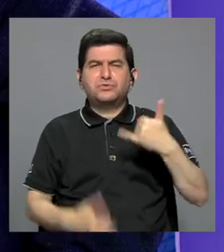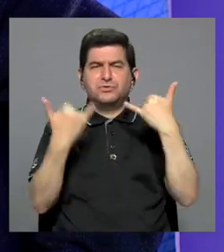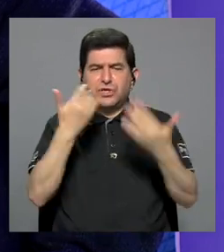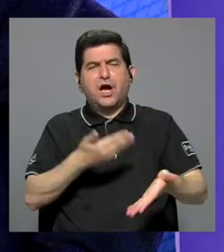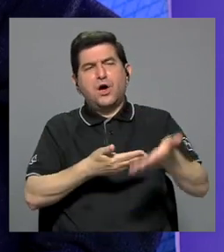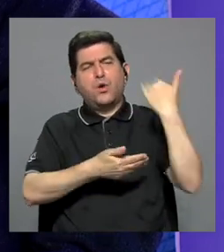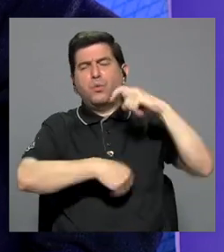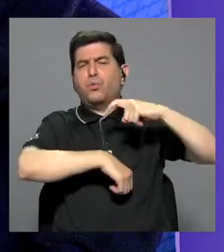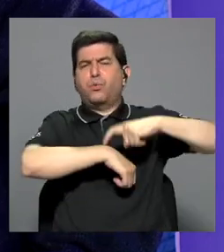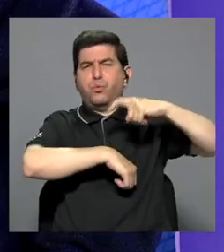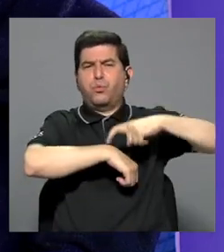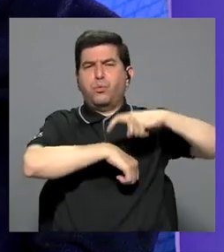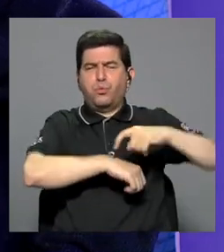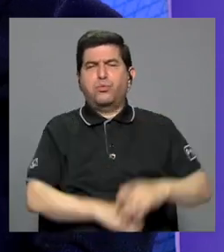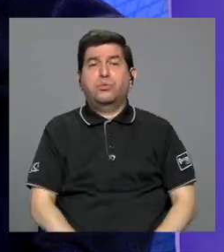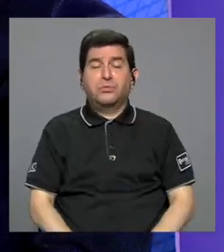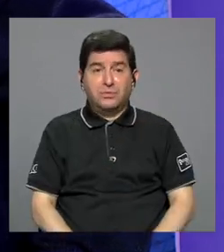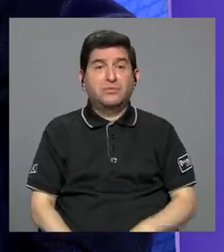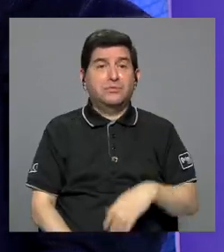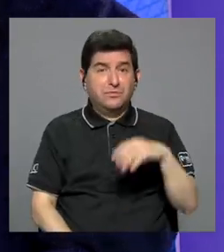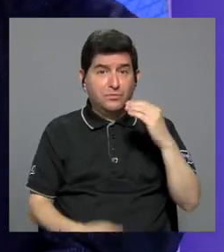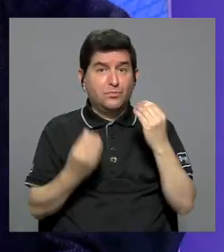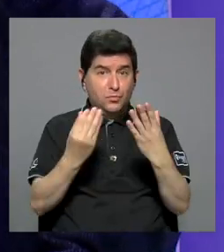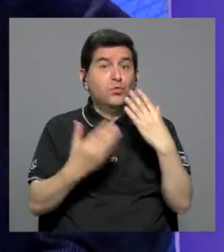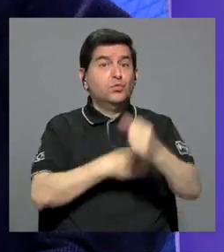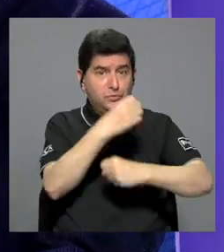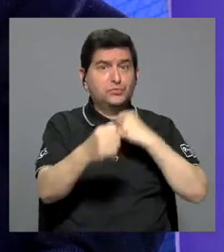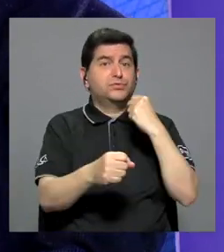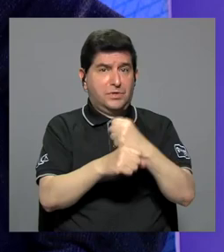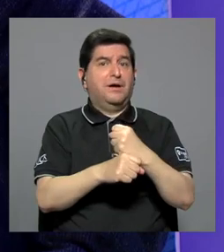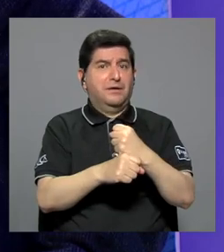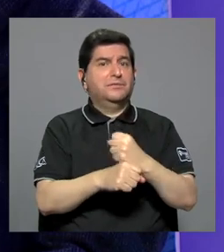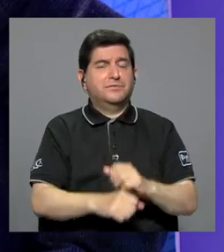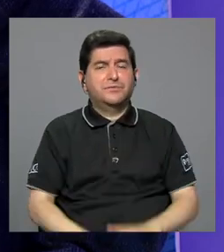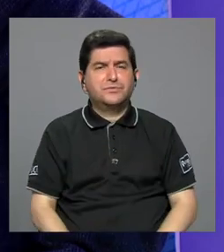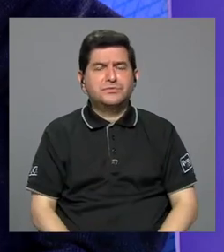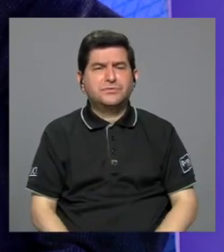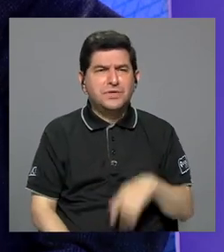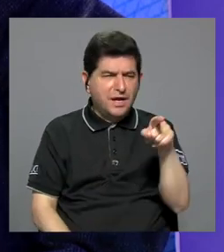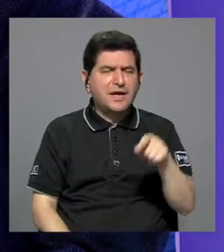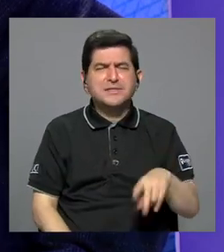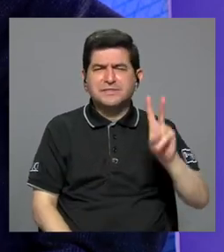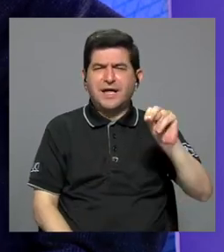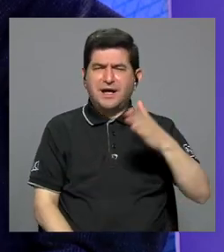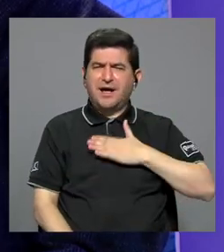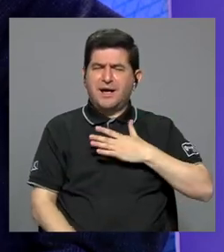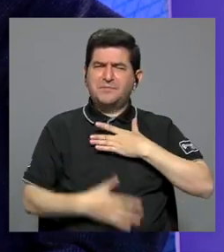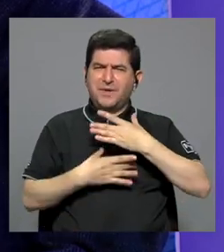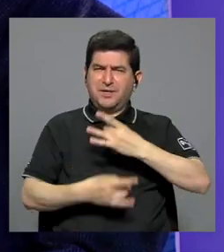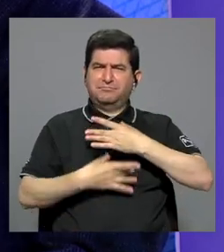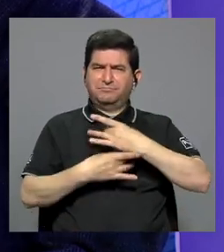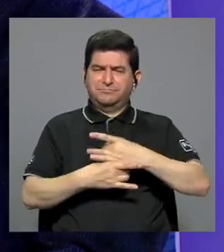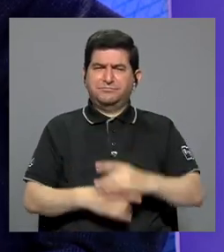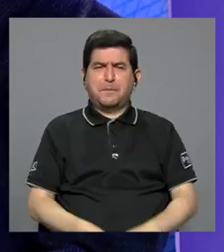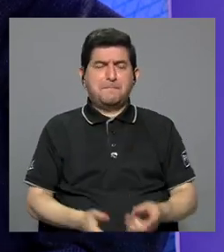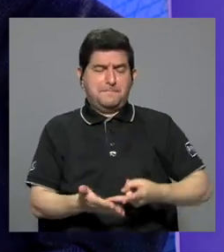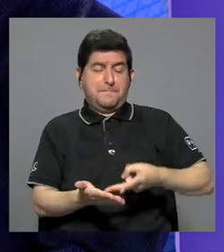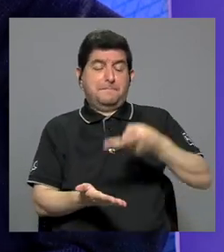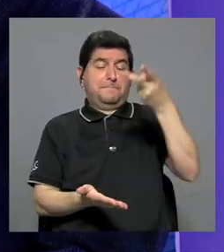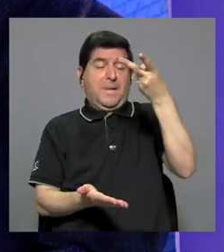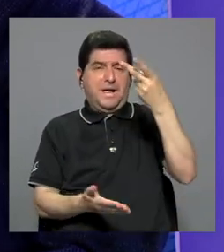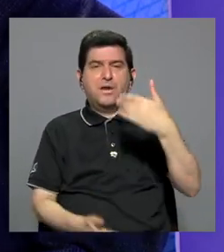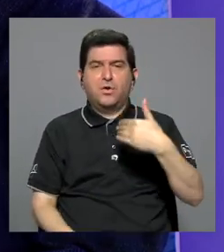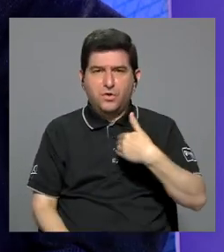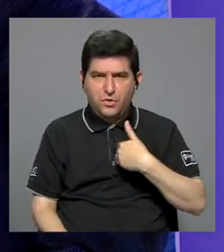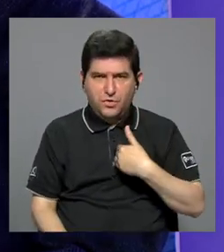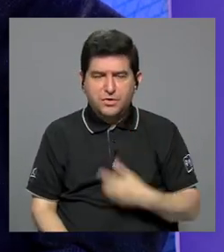bastante tiempo, bastantes décadas, de hecho, ¿verdad? Es una novela que siempre me llamó la atención por la